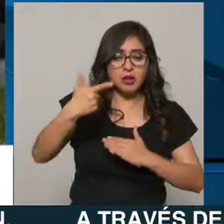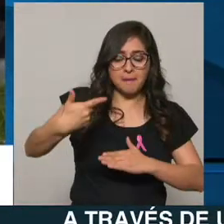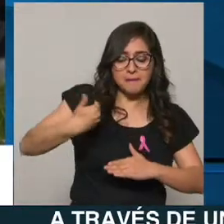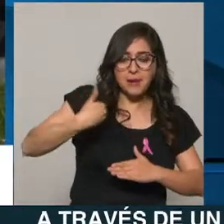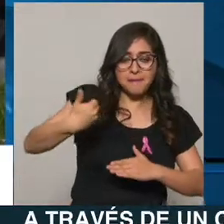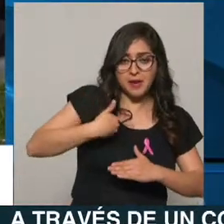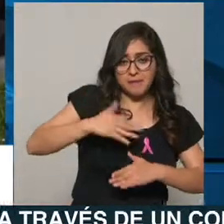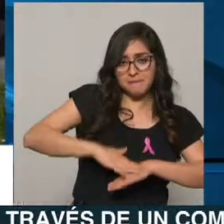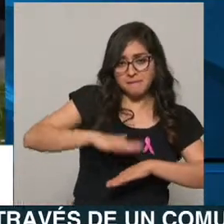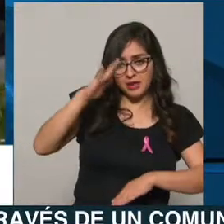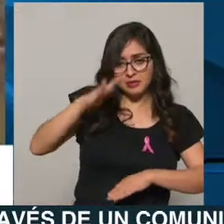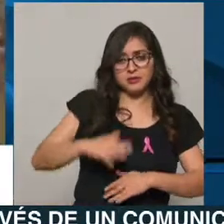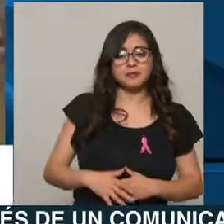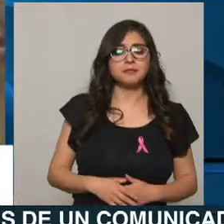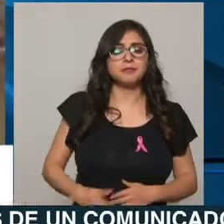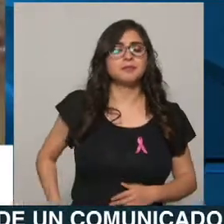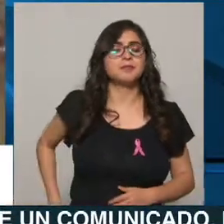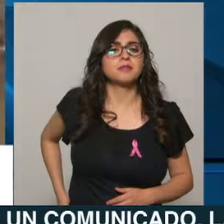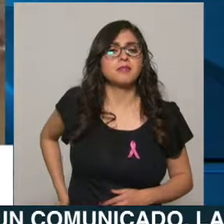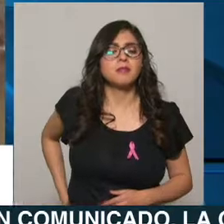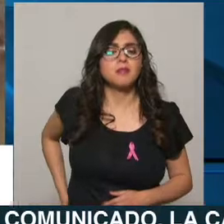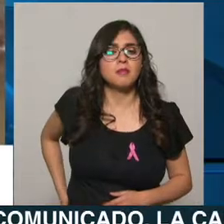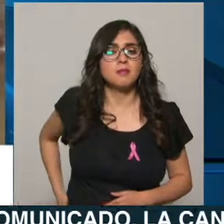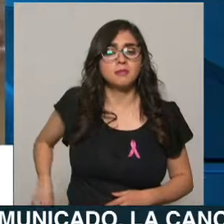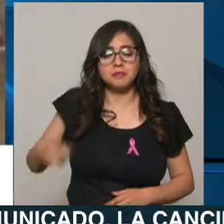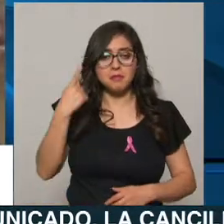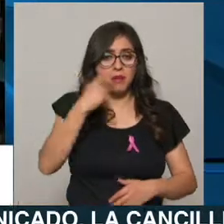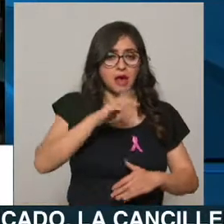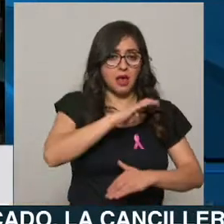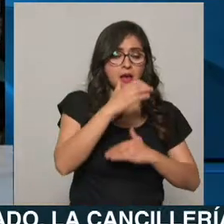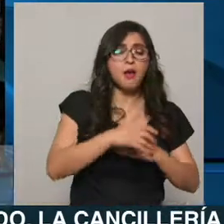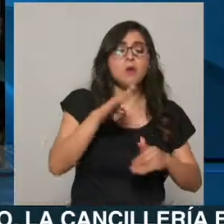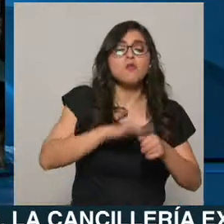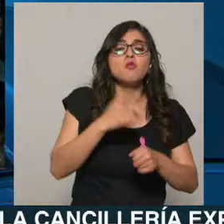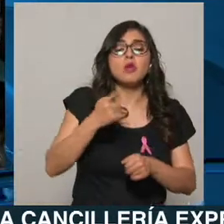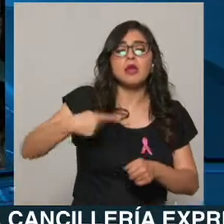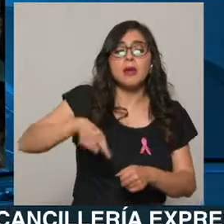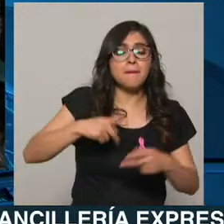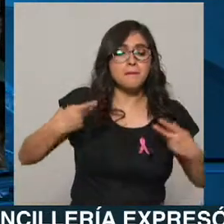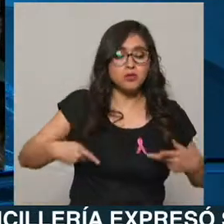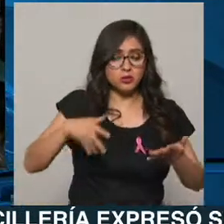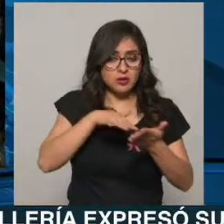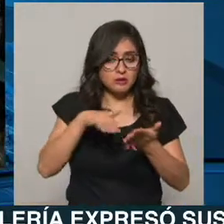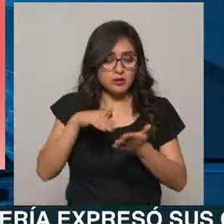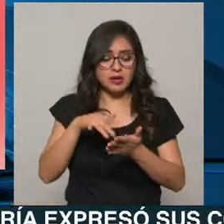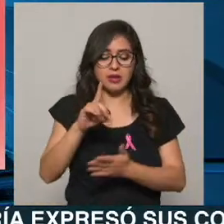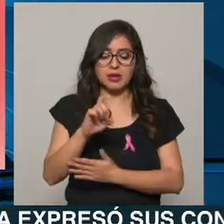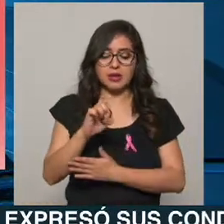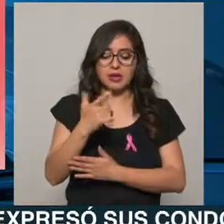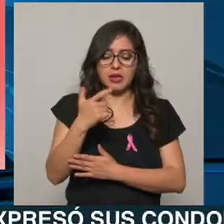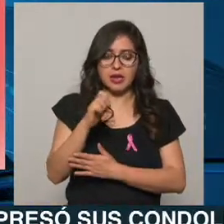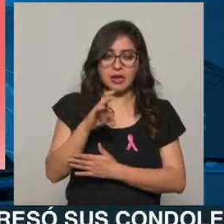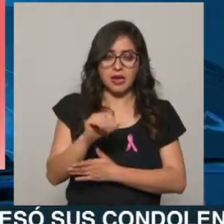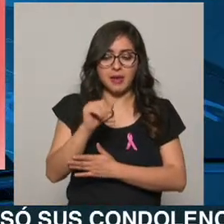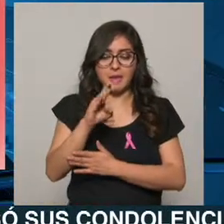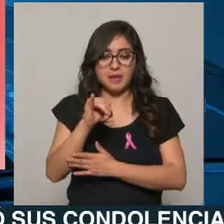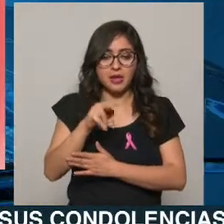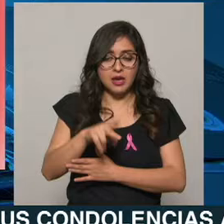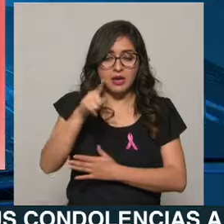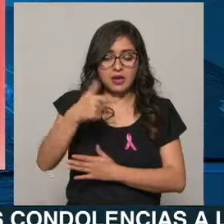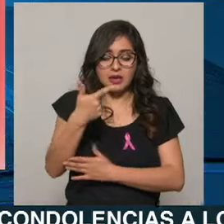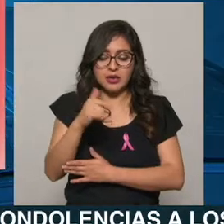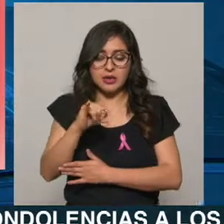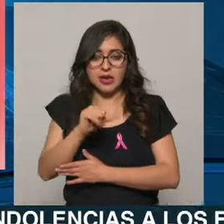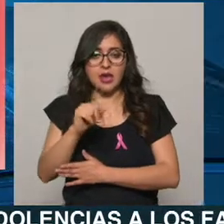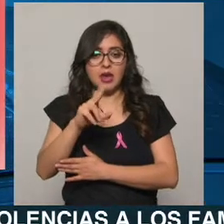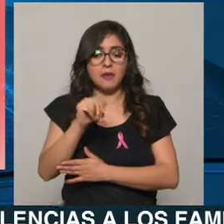Claro. Víctor, rápidamente para despedirnos, ¿quiénes y por qué deben de leer tu libro Delega Bien, guía rápida para delegar? Yo te diría que cualquier